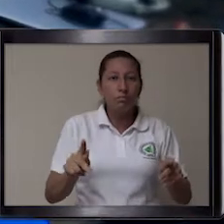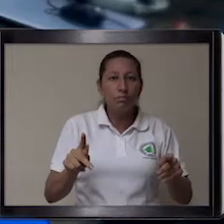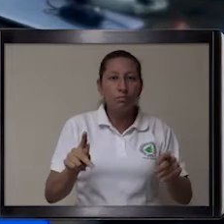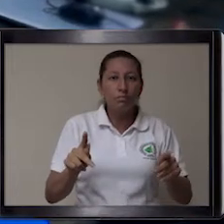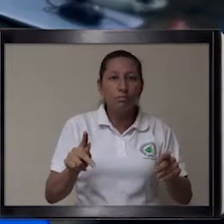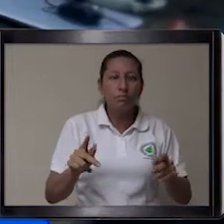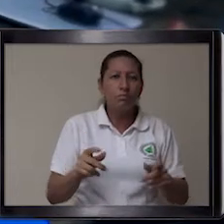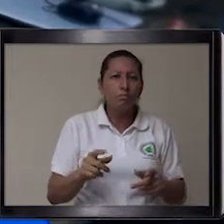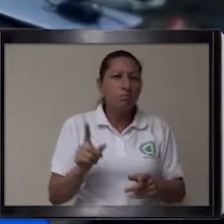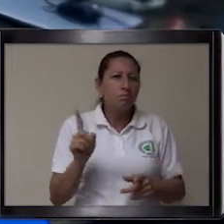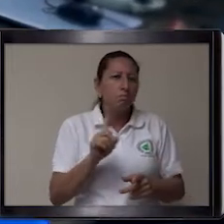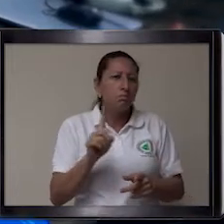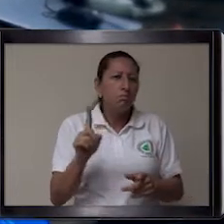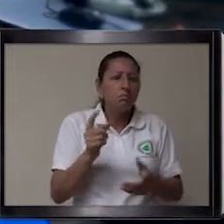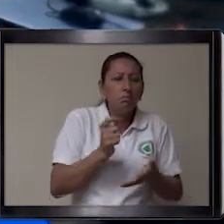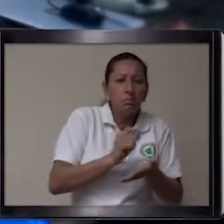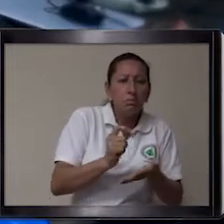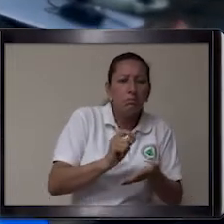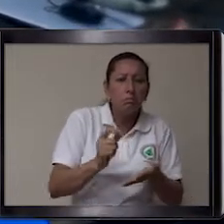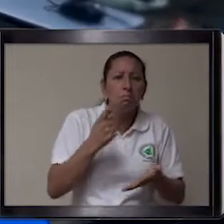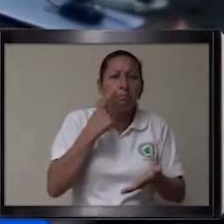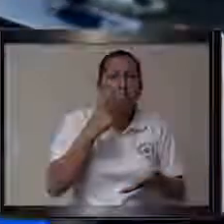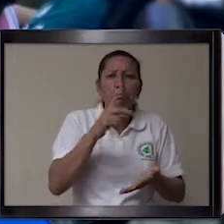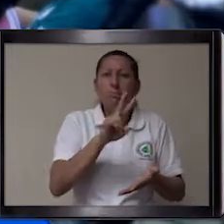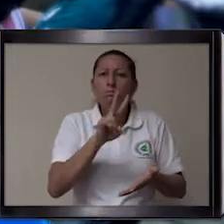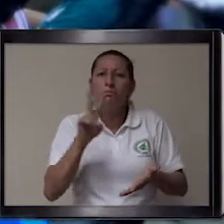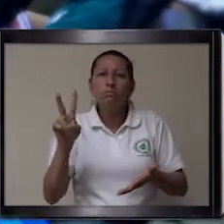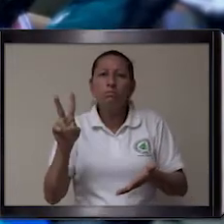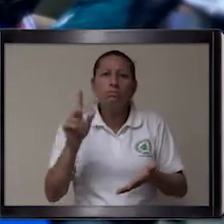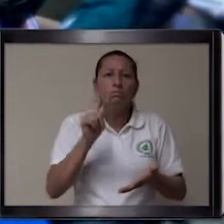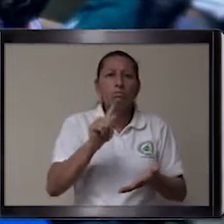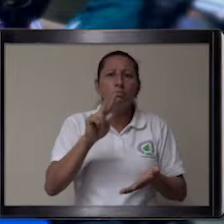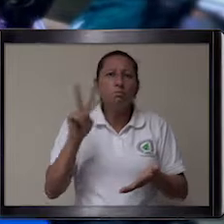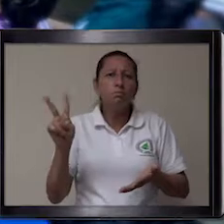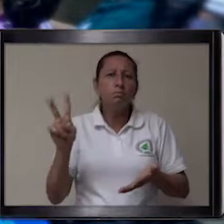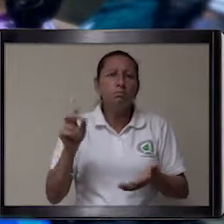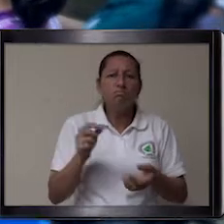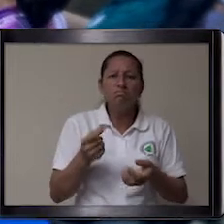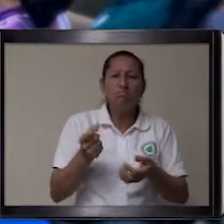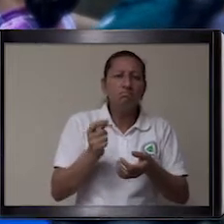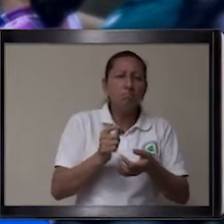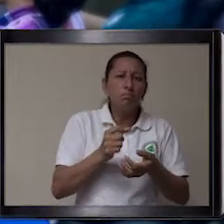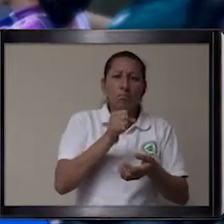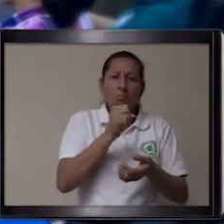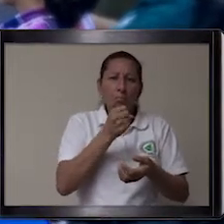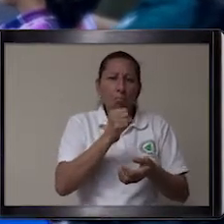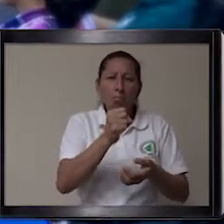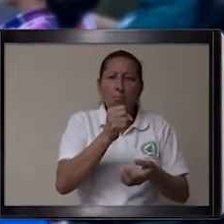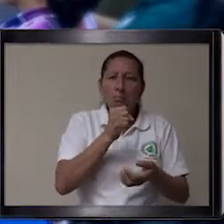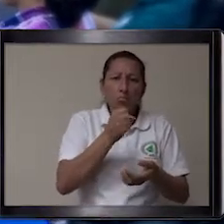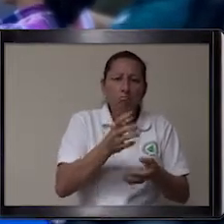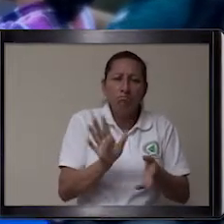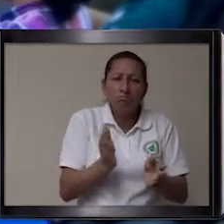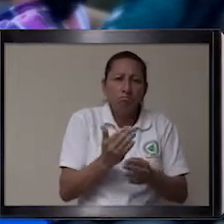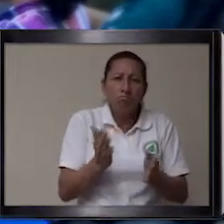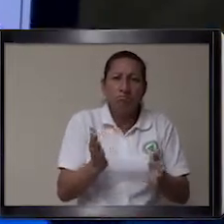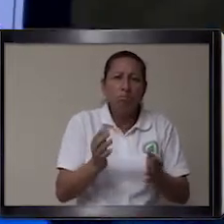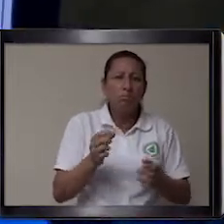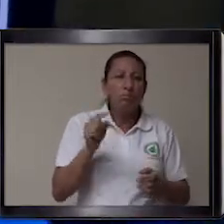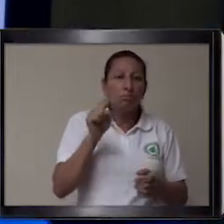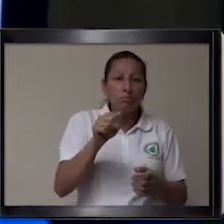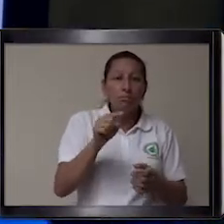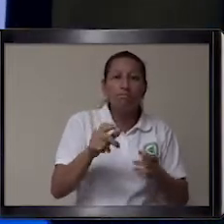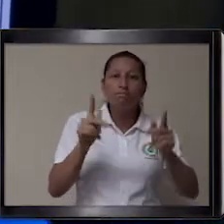Pues el personal de INITER que año con año, día a día, va al campo, estudia y te